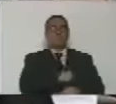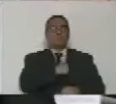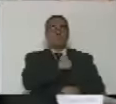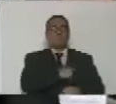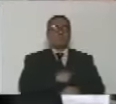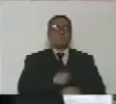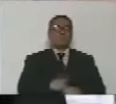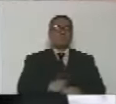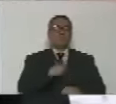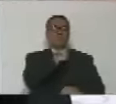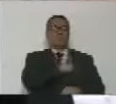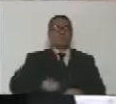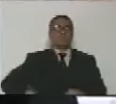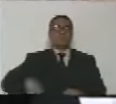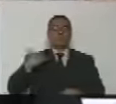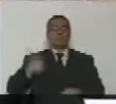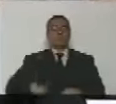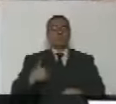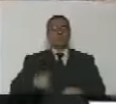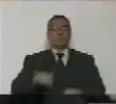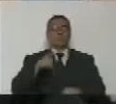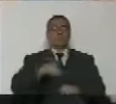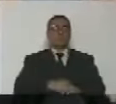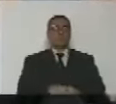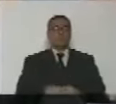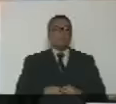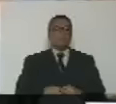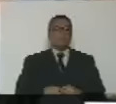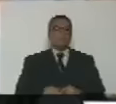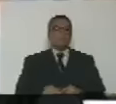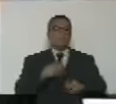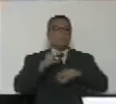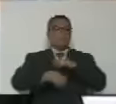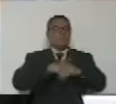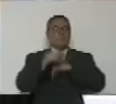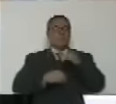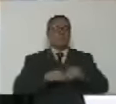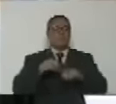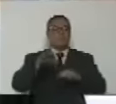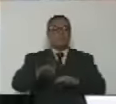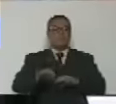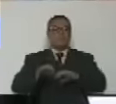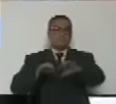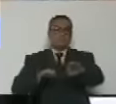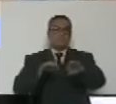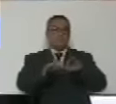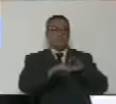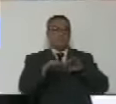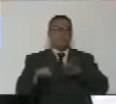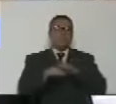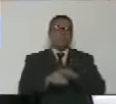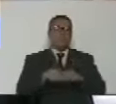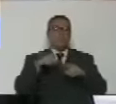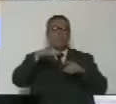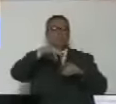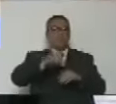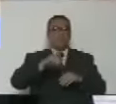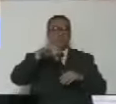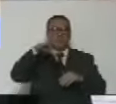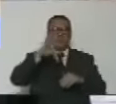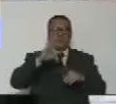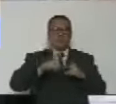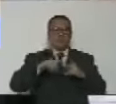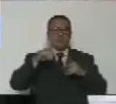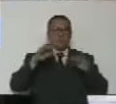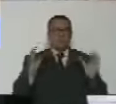lamentablemente presidente de Argentina, que va a hacer ficha del sionismo y del fascismo,